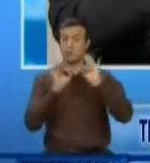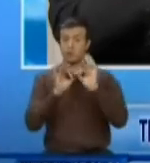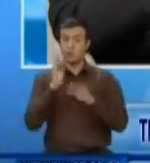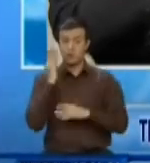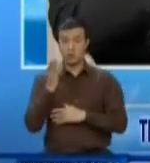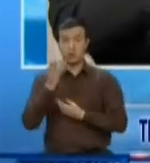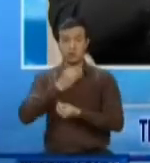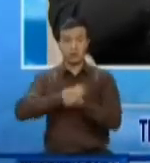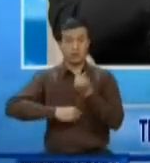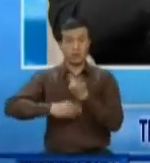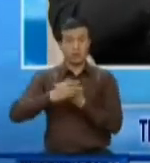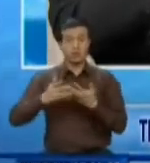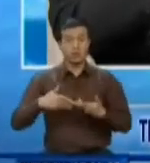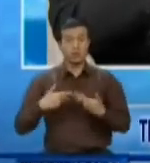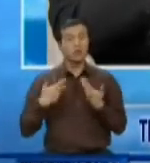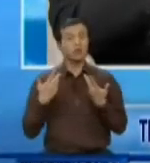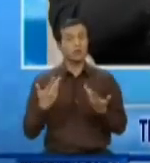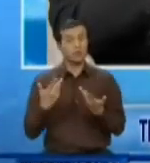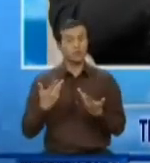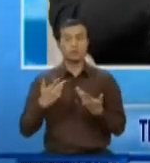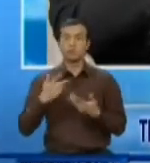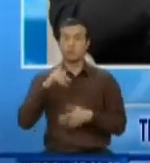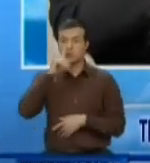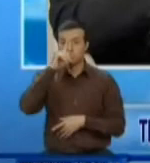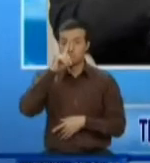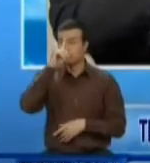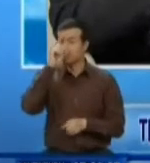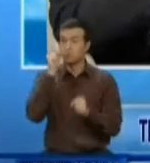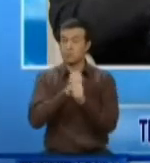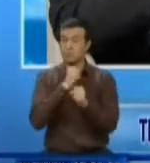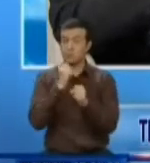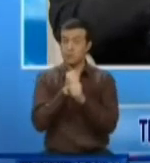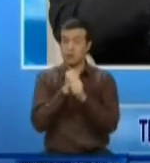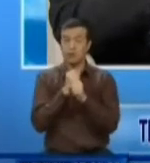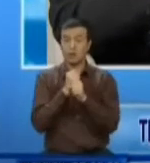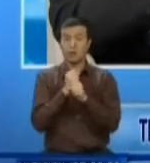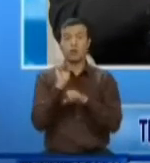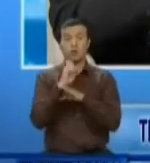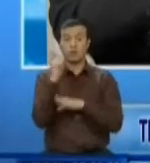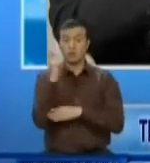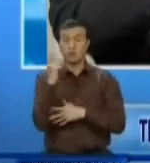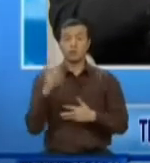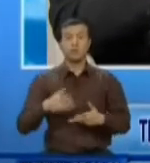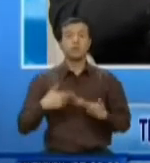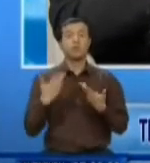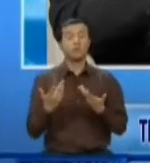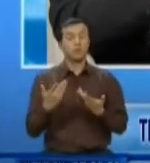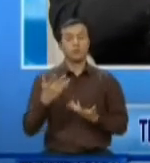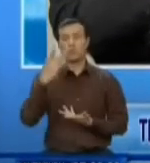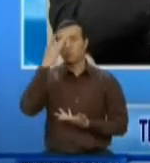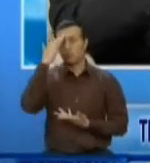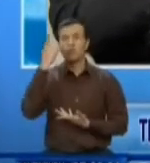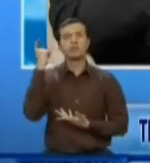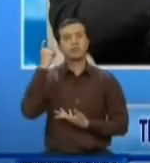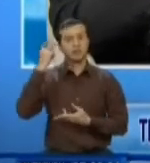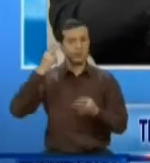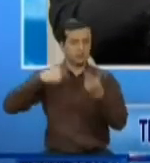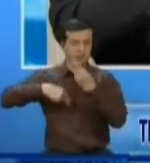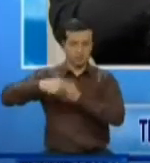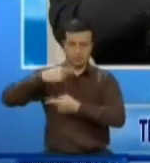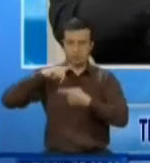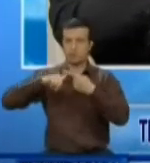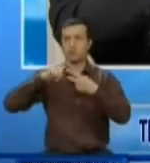de la que vamos a vivir de la que se va a generar el empleo que el país tanto necesita que tanto del s viene de un buen clima de negocios